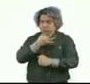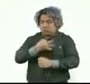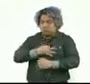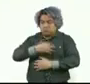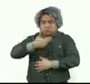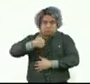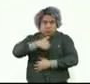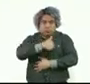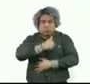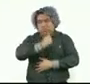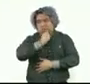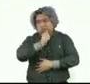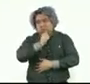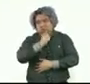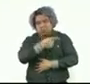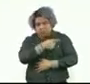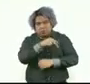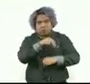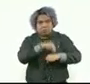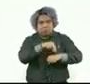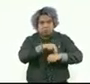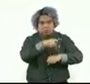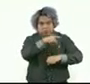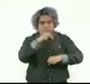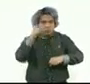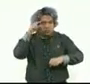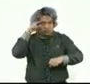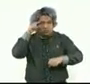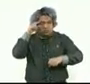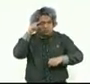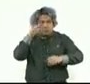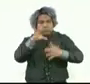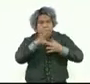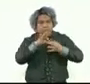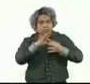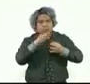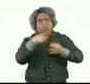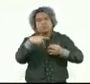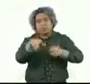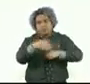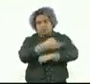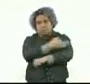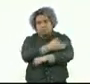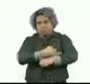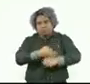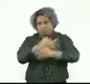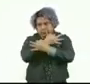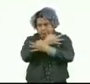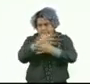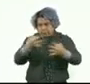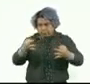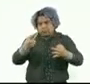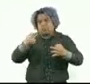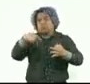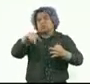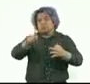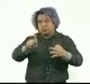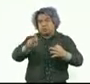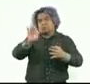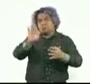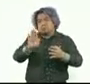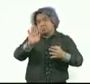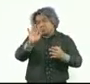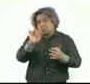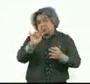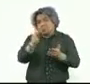la información, okay. Hablé con el doctor Hugo López-Gatell y ellos van a dar la información en la tarde. Perfecto. Pero la tendencia es a la baja, que